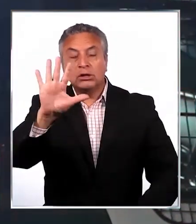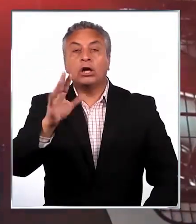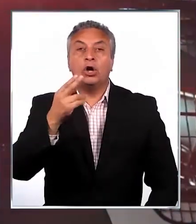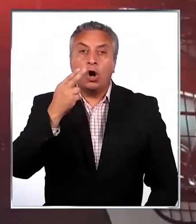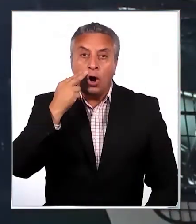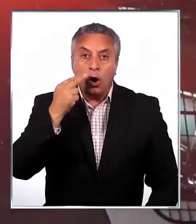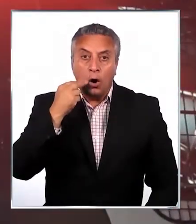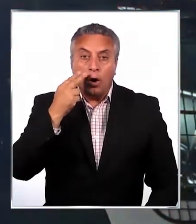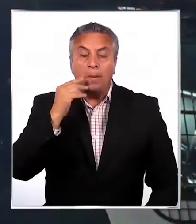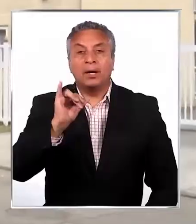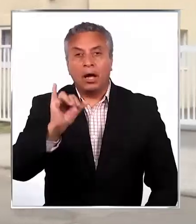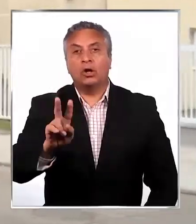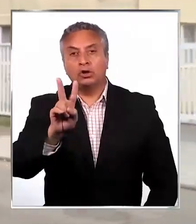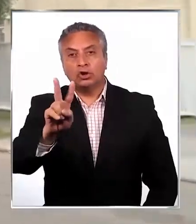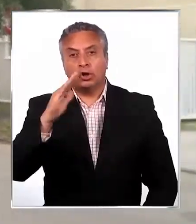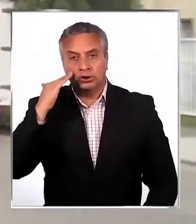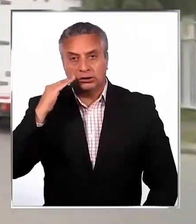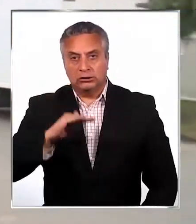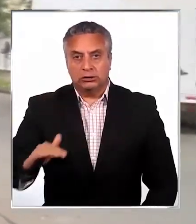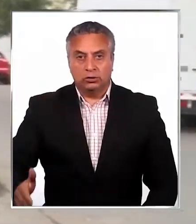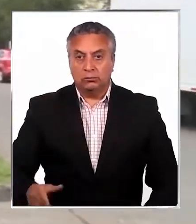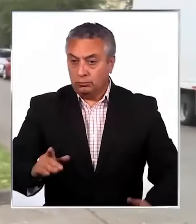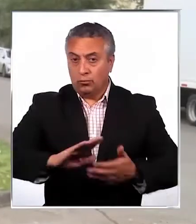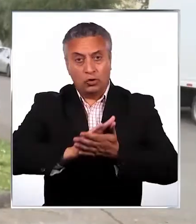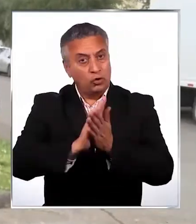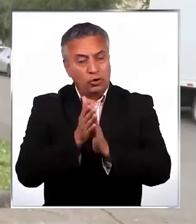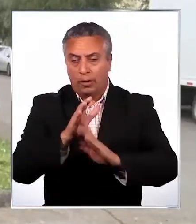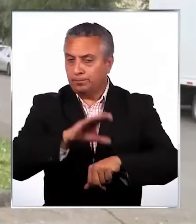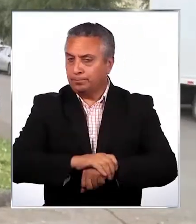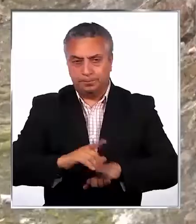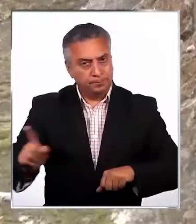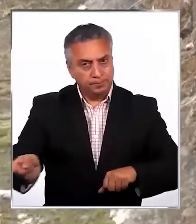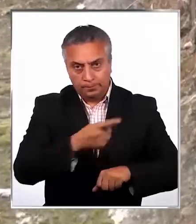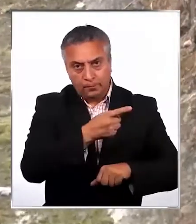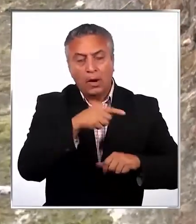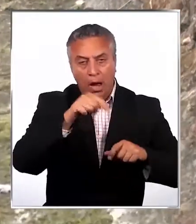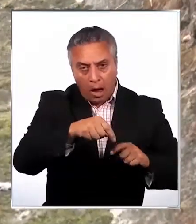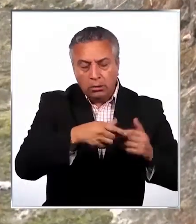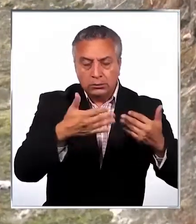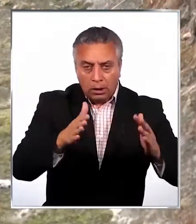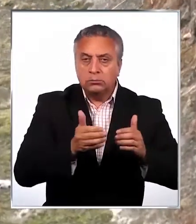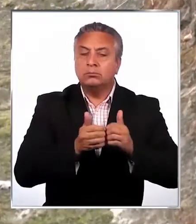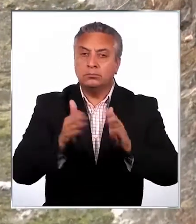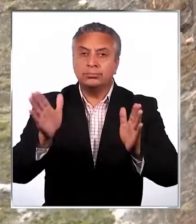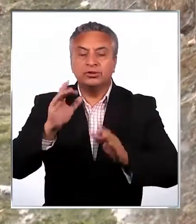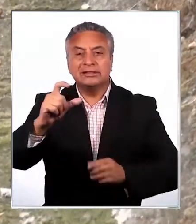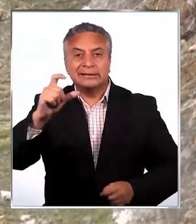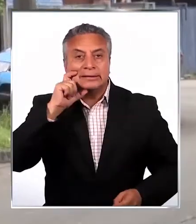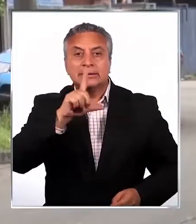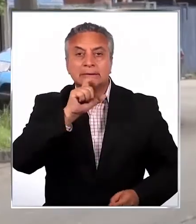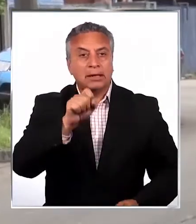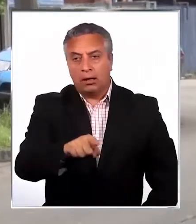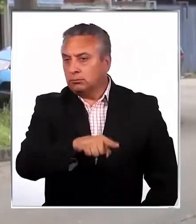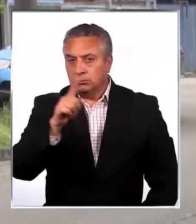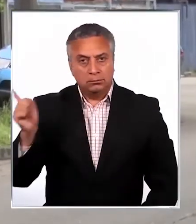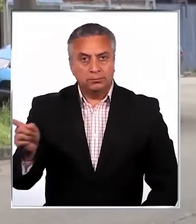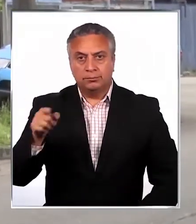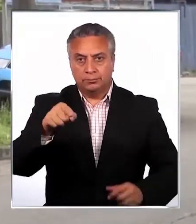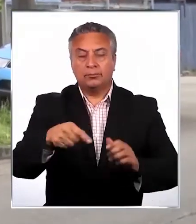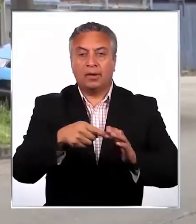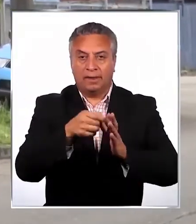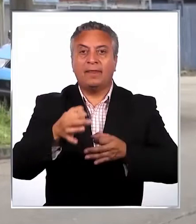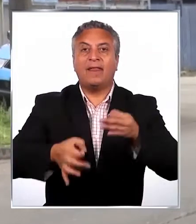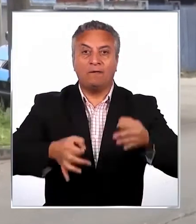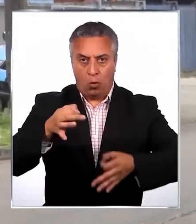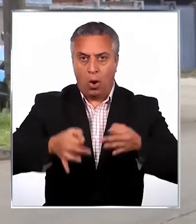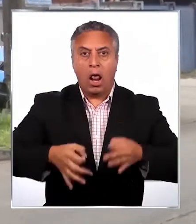hombres y 2 menores. Todos los detenidos quedaron en libertad a la espera de citación del tribunal por infracción al artículo